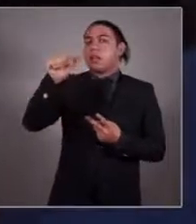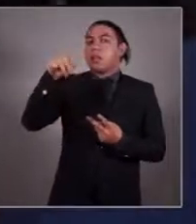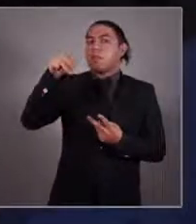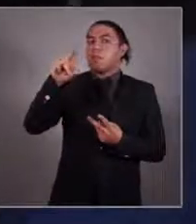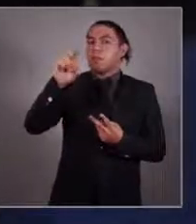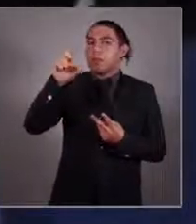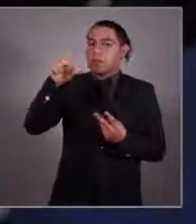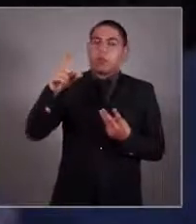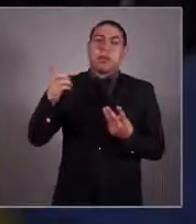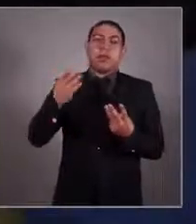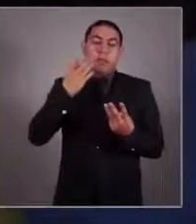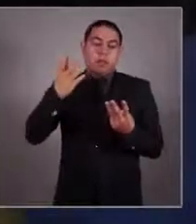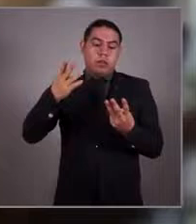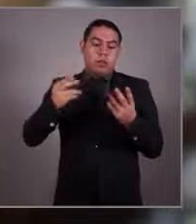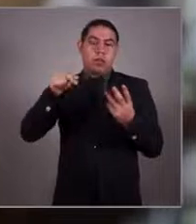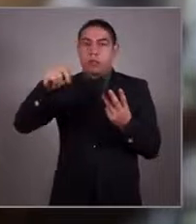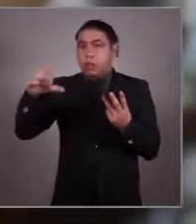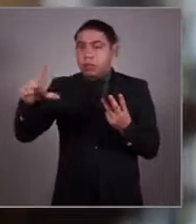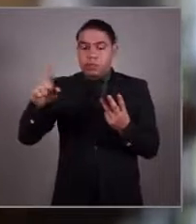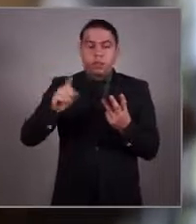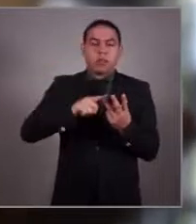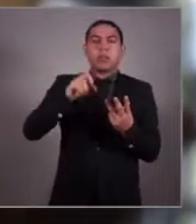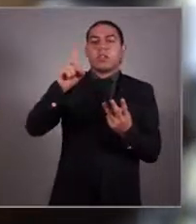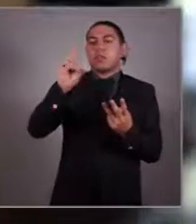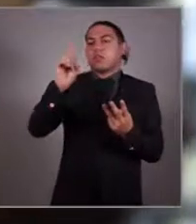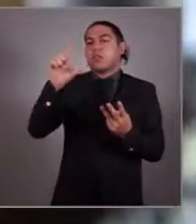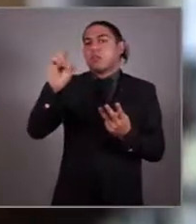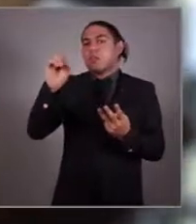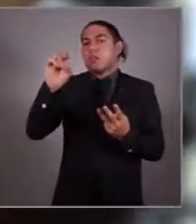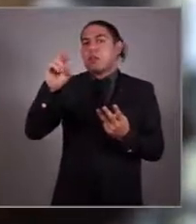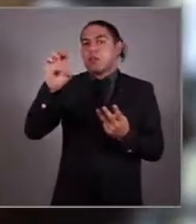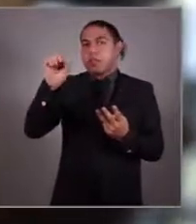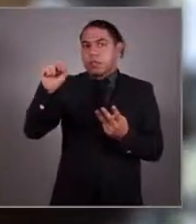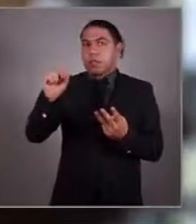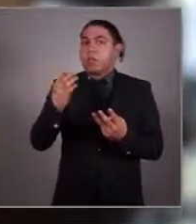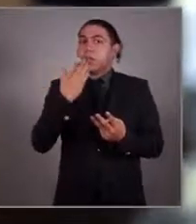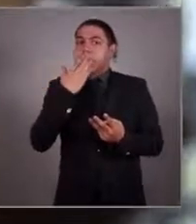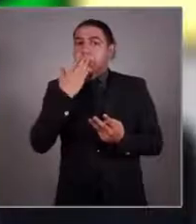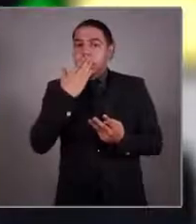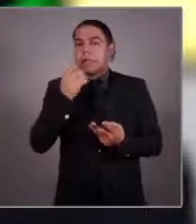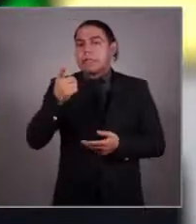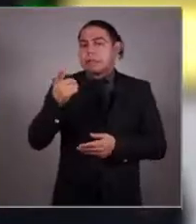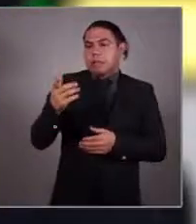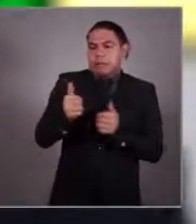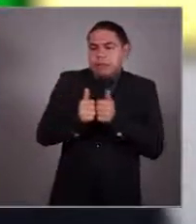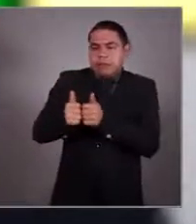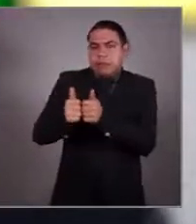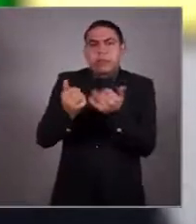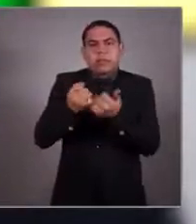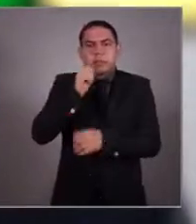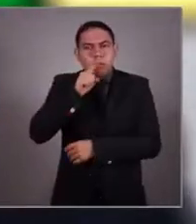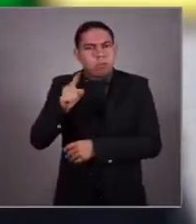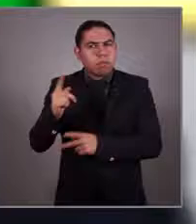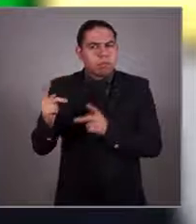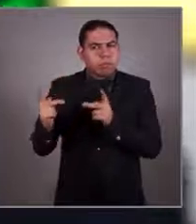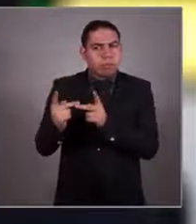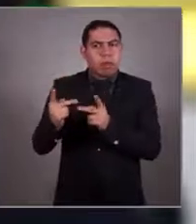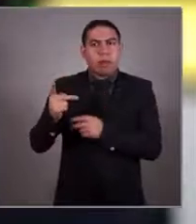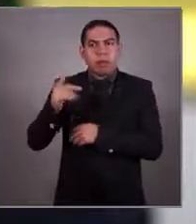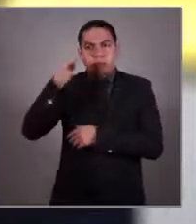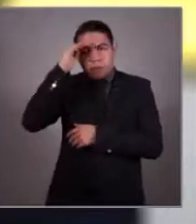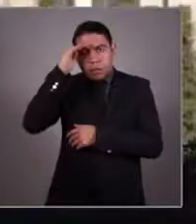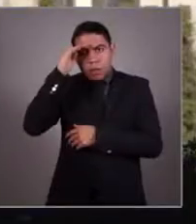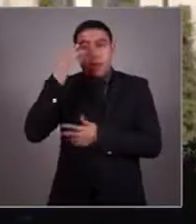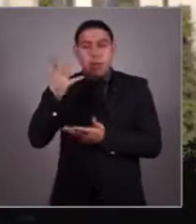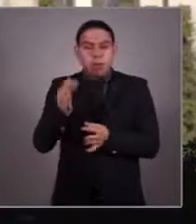Samuel García, de Nuevo León, y a Dolores del Río, de Sonora, que acompañaron esa reflexión y que demostraron que lo